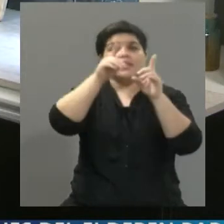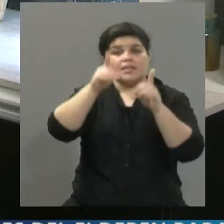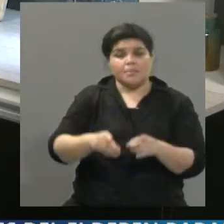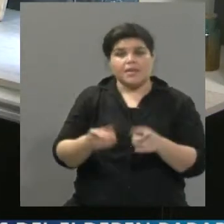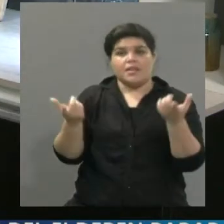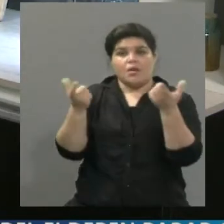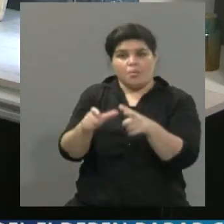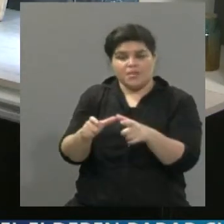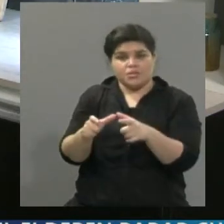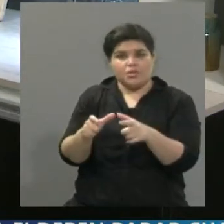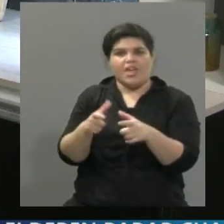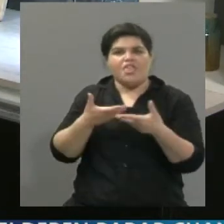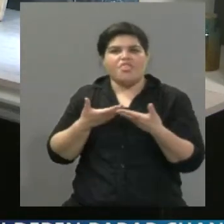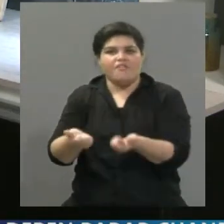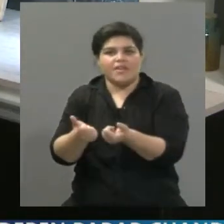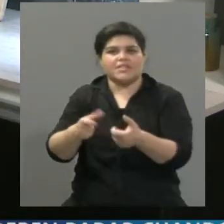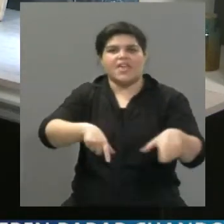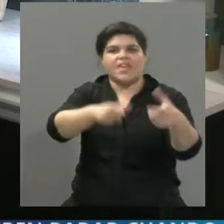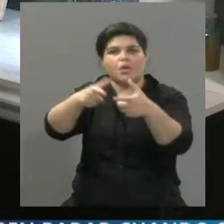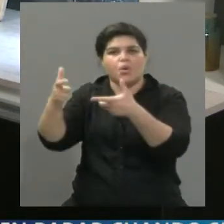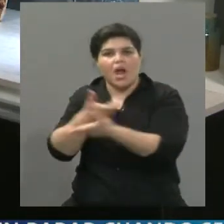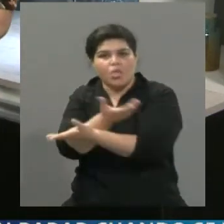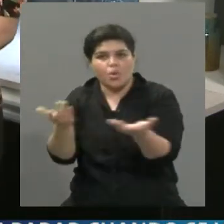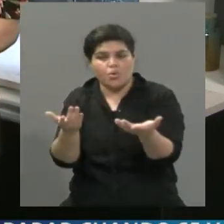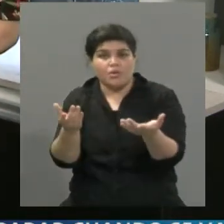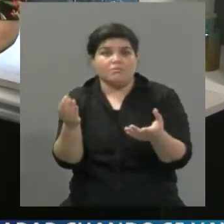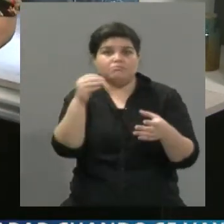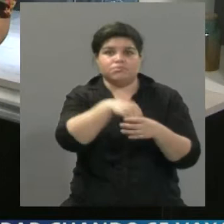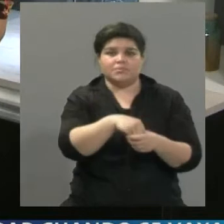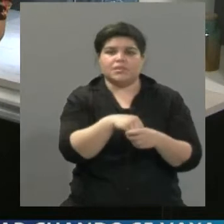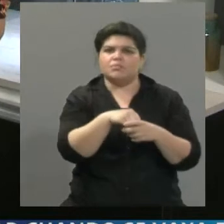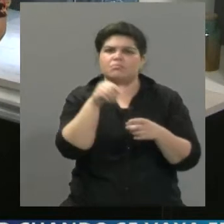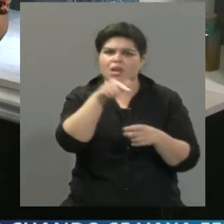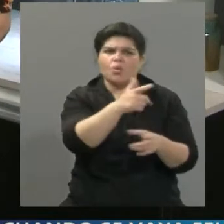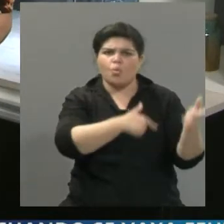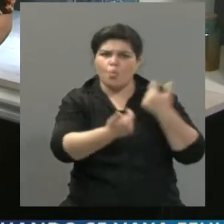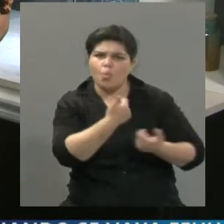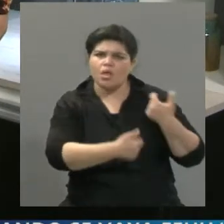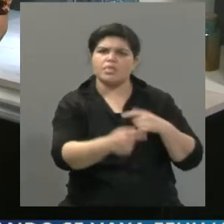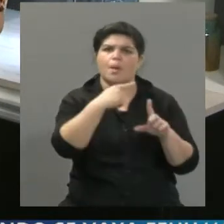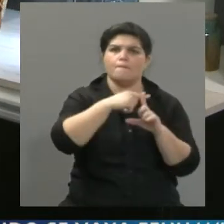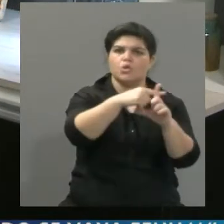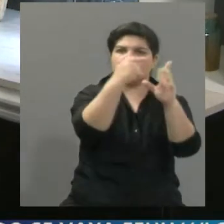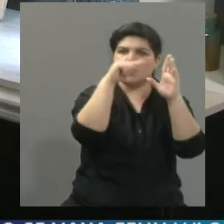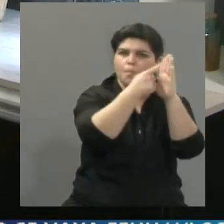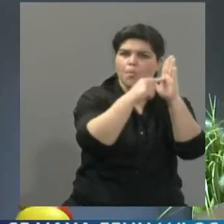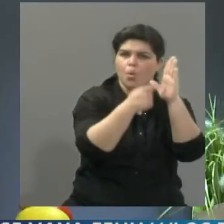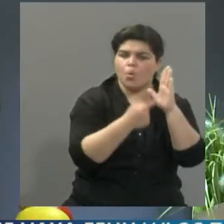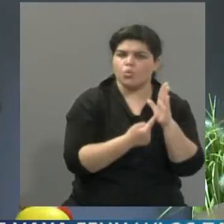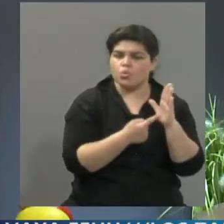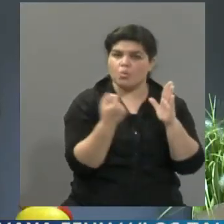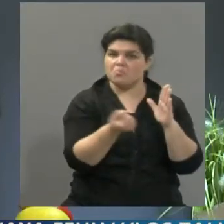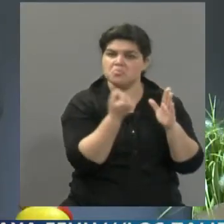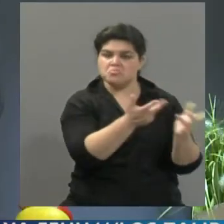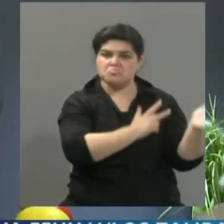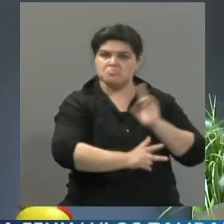Público. ¿Cuántas cosas nos contó de las ventajas de los beneficios del arbolado, ¿no? De los árboles? Sí, es increíble. Y yo me quedé con esto del